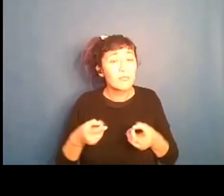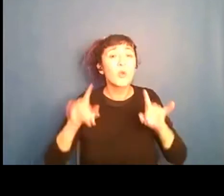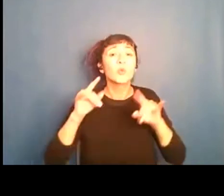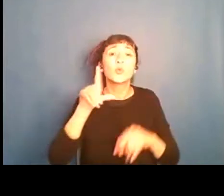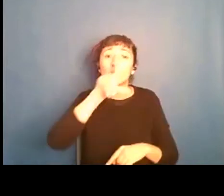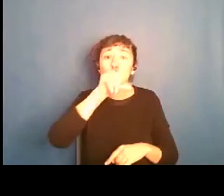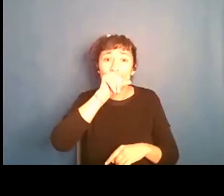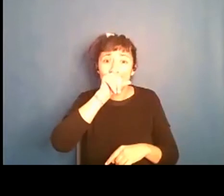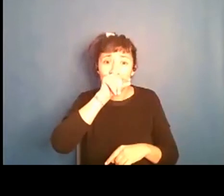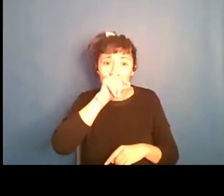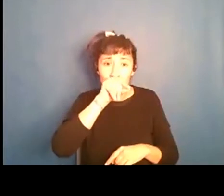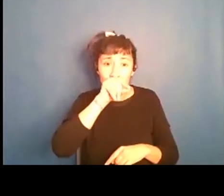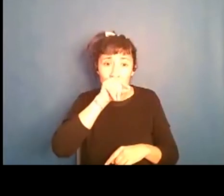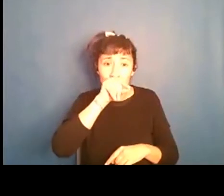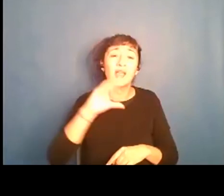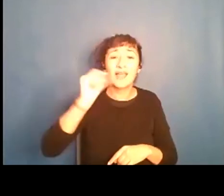es